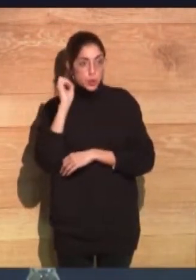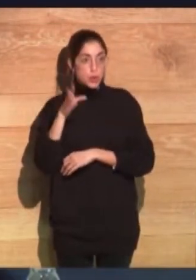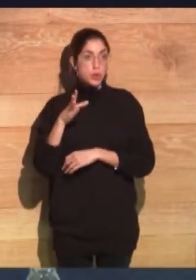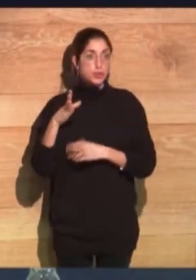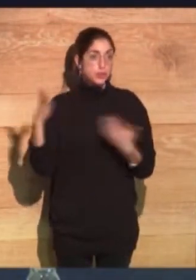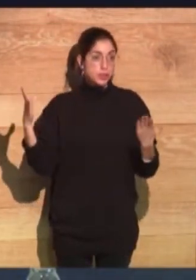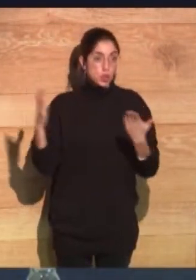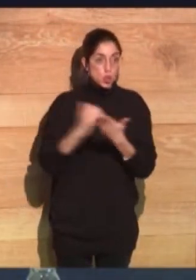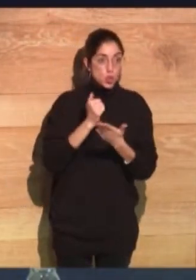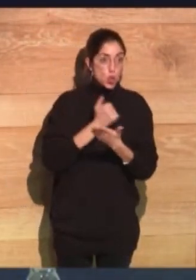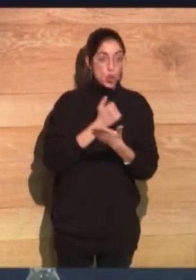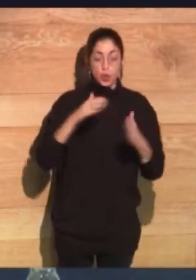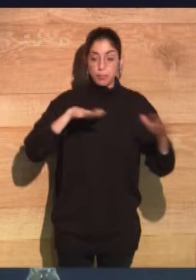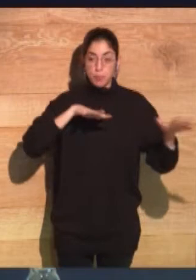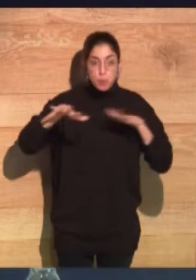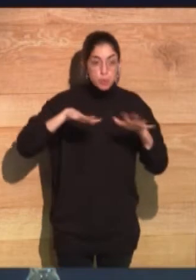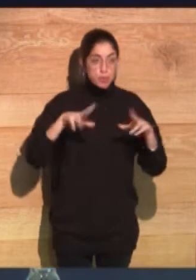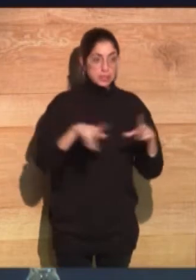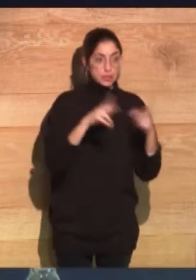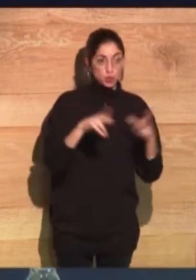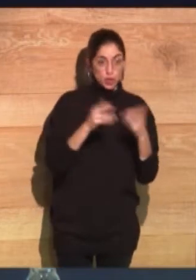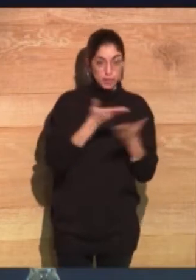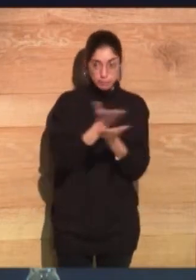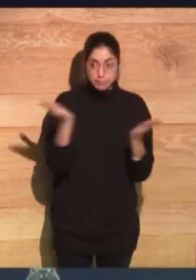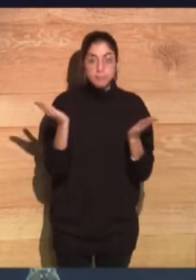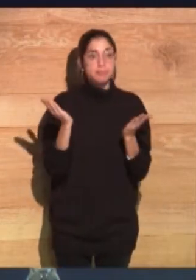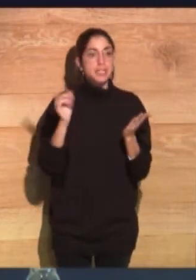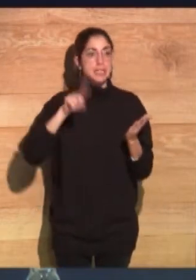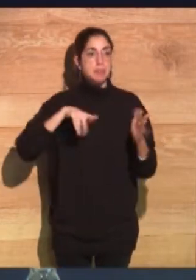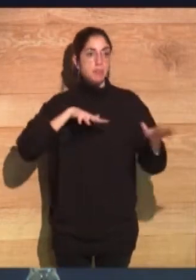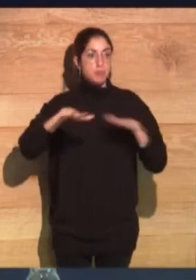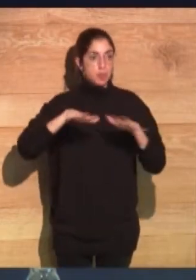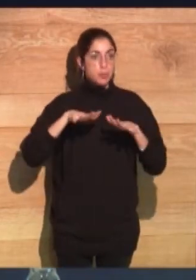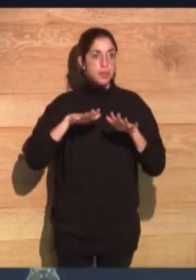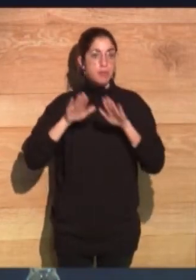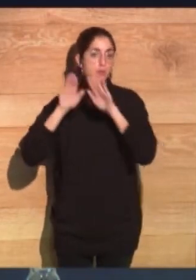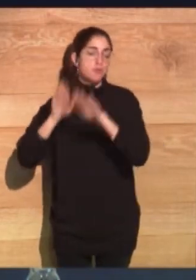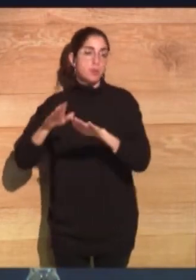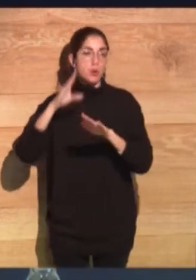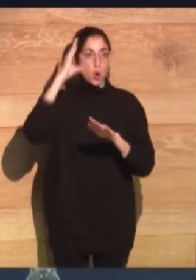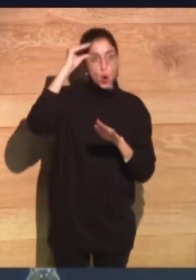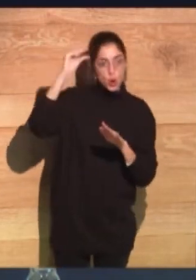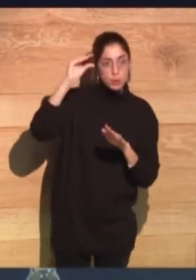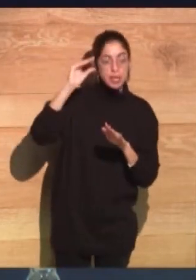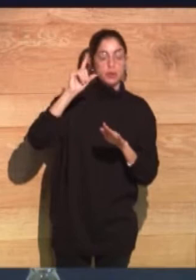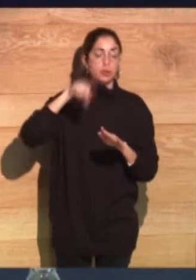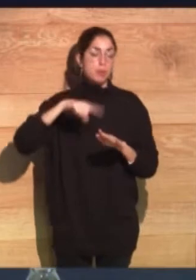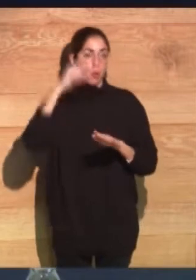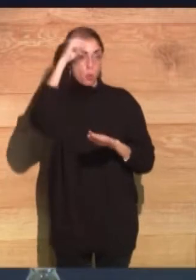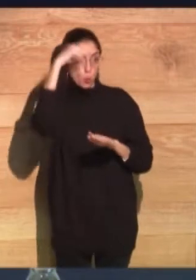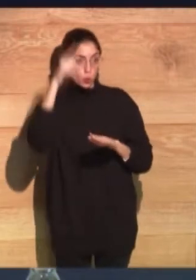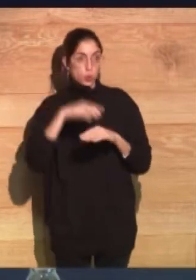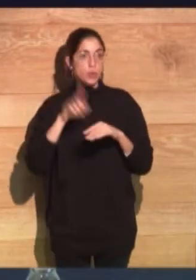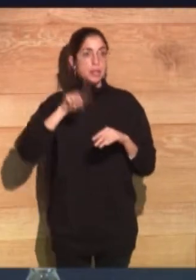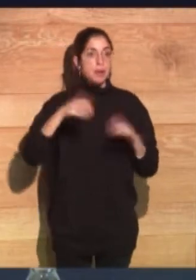lo que es nuestra movilización de la sociedad y nuestro movimiento en favor del conocimiento y la cultura. También favorecemos, por supuesto,